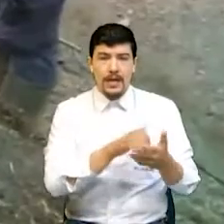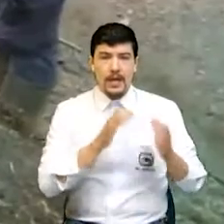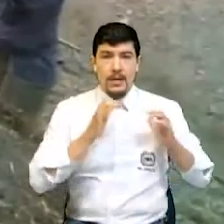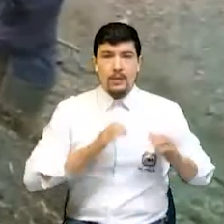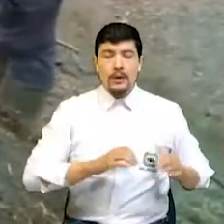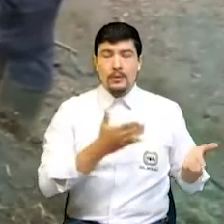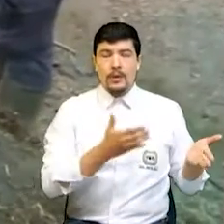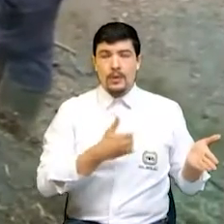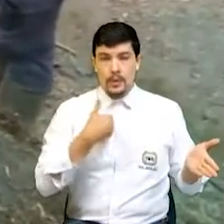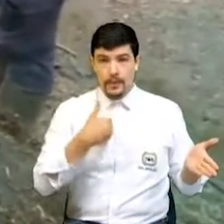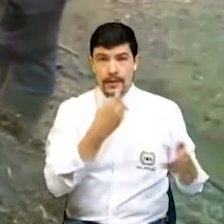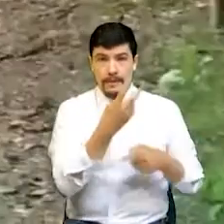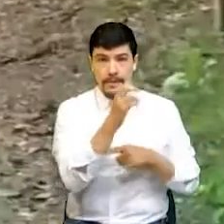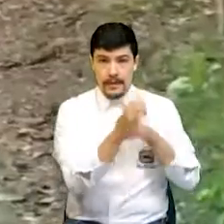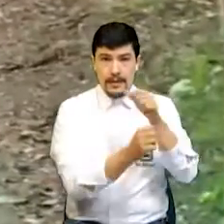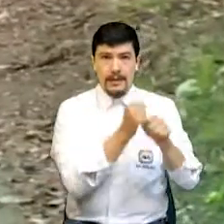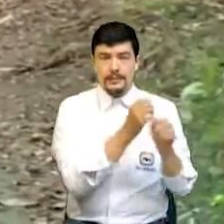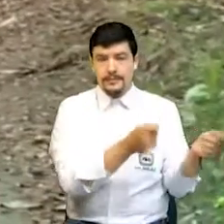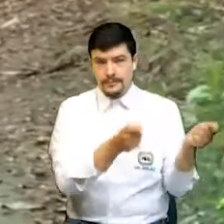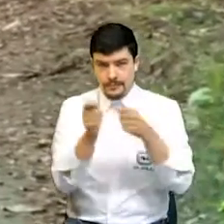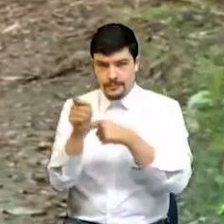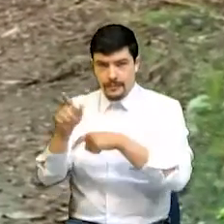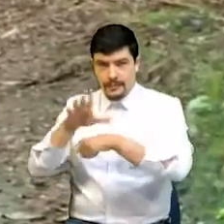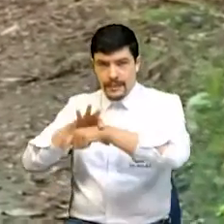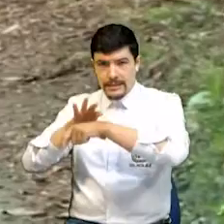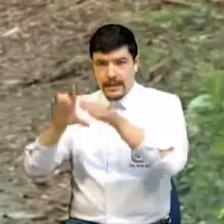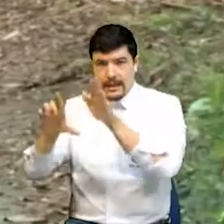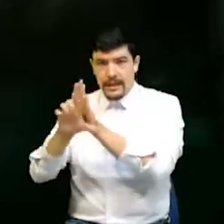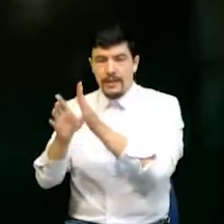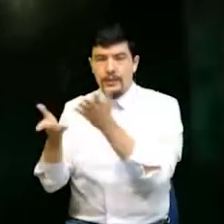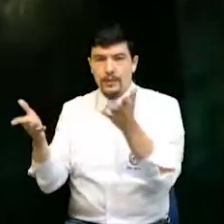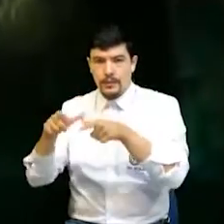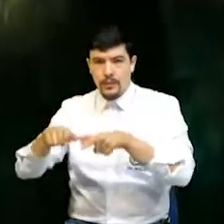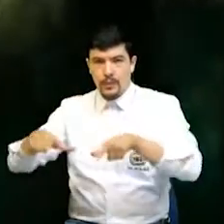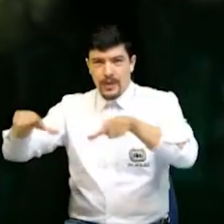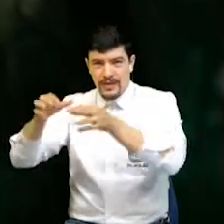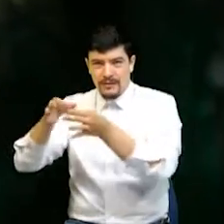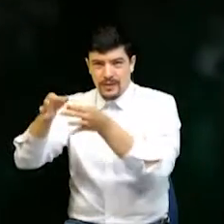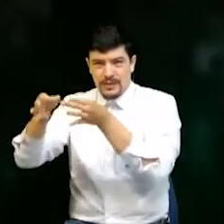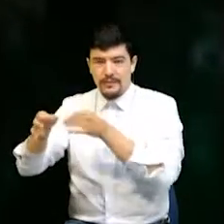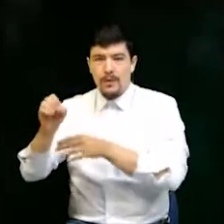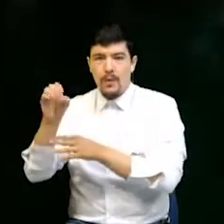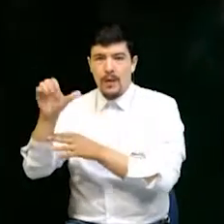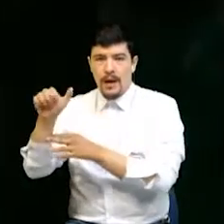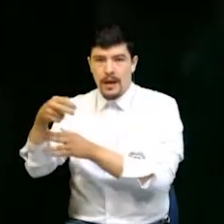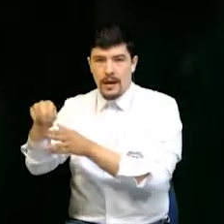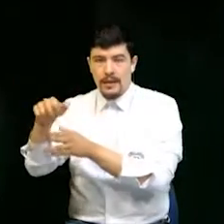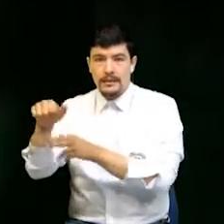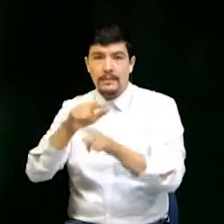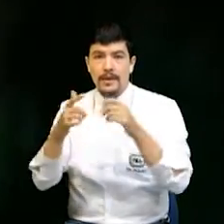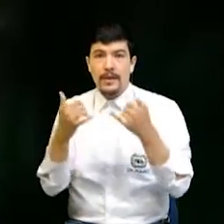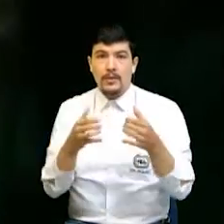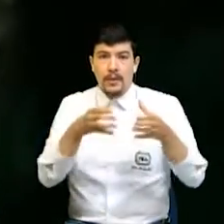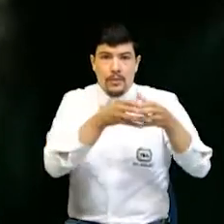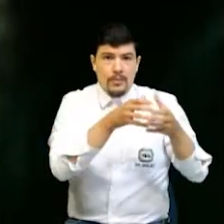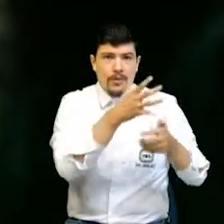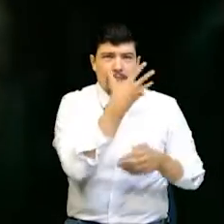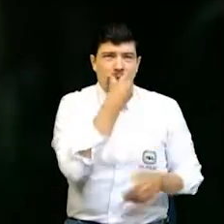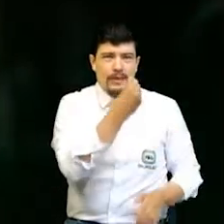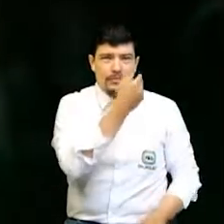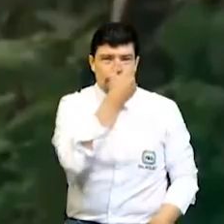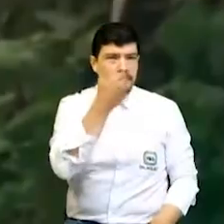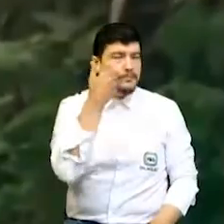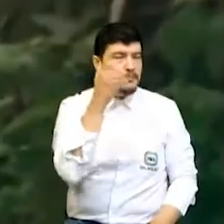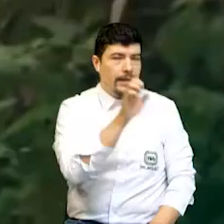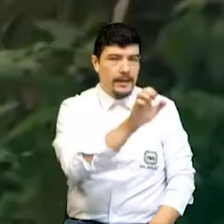cuerpo del joven de 20 años fue trasladado a la morgue de medicina legal en el municipio de ocaña entretanto las autoridades confirmaron que el frente carlos armando cacua del